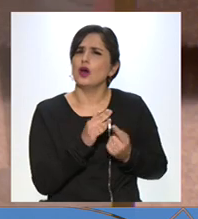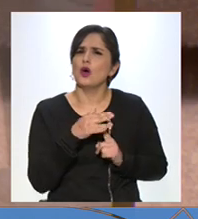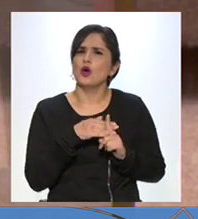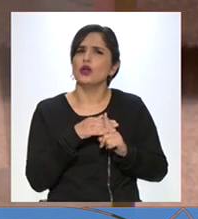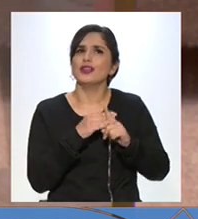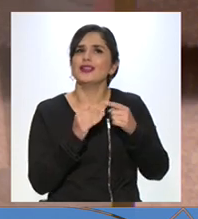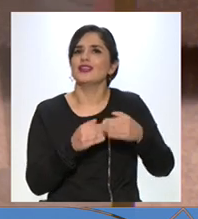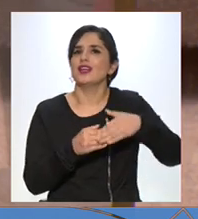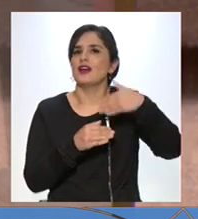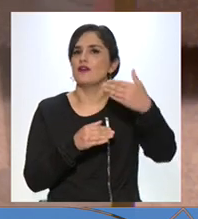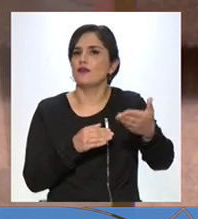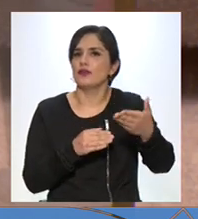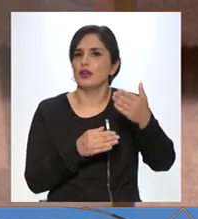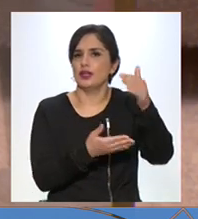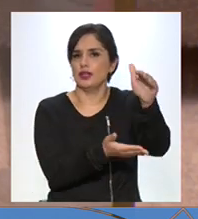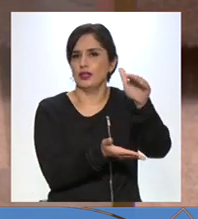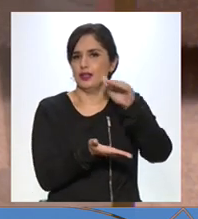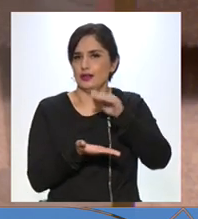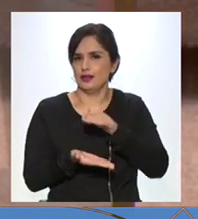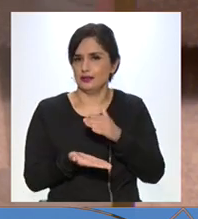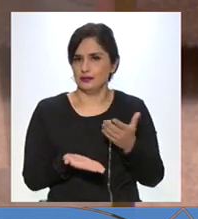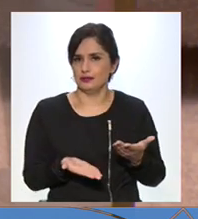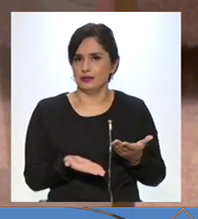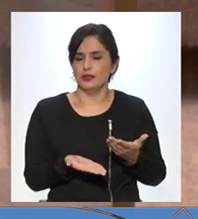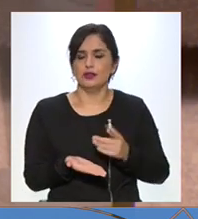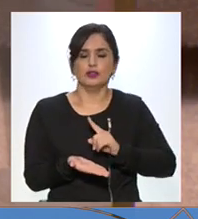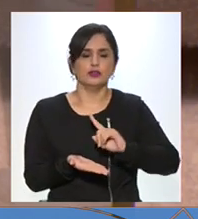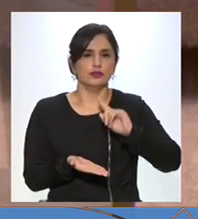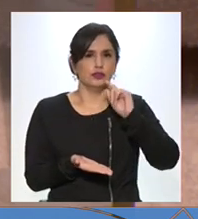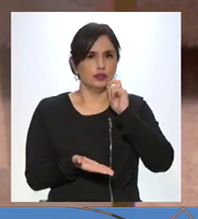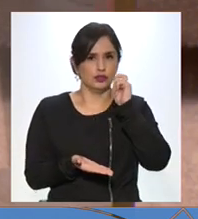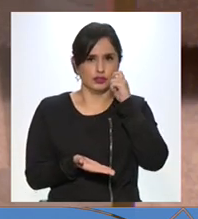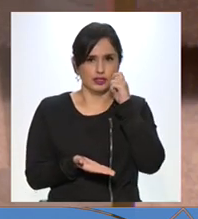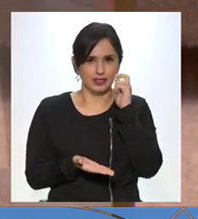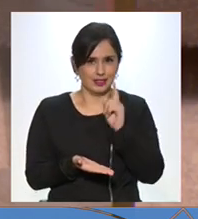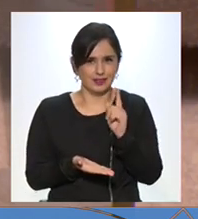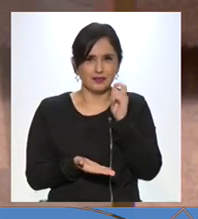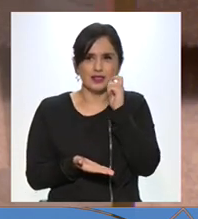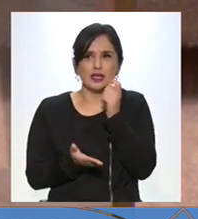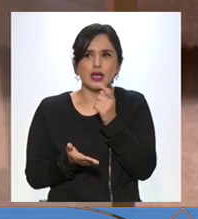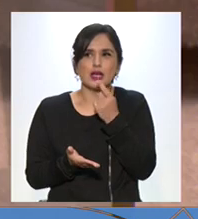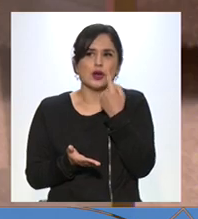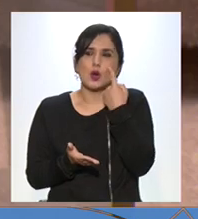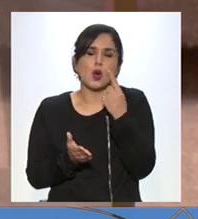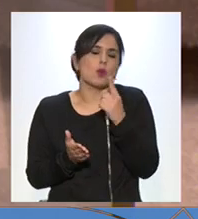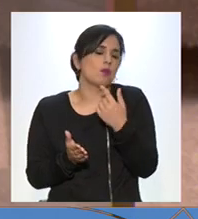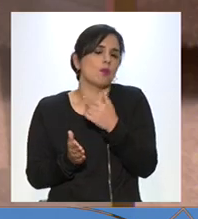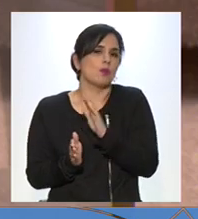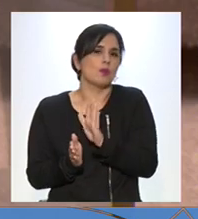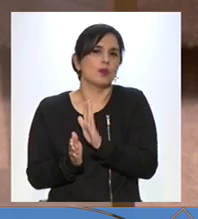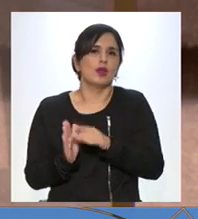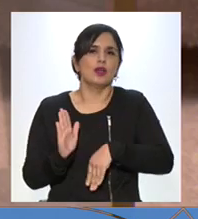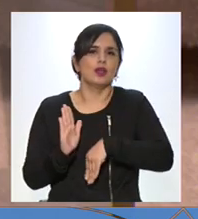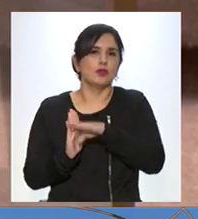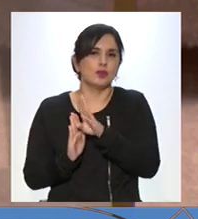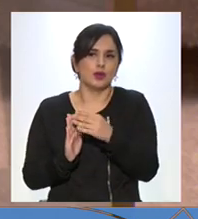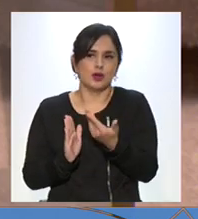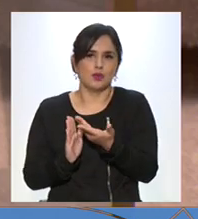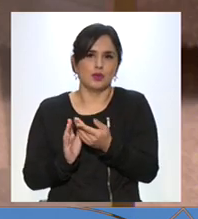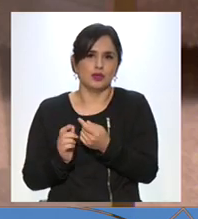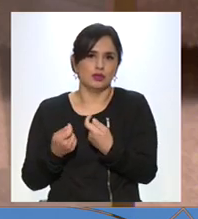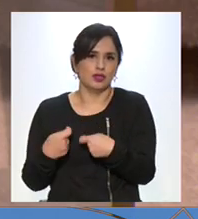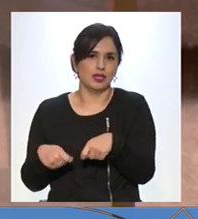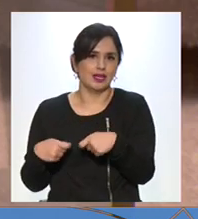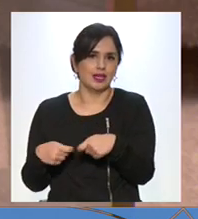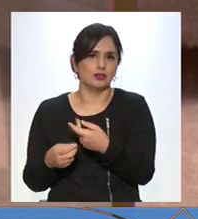recién. Eso no significa, por cierto, desconocer el aumento importante del gasto público,